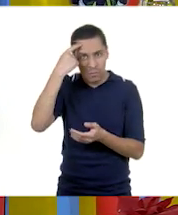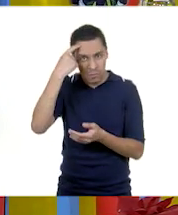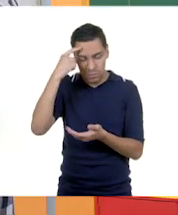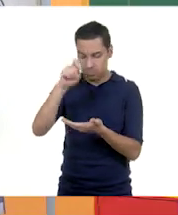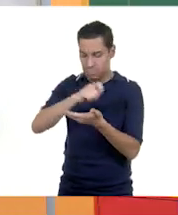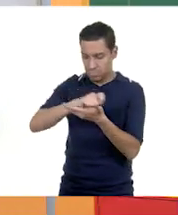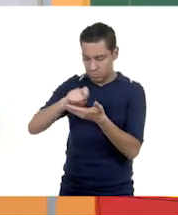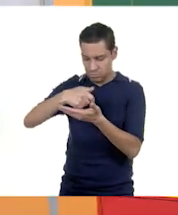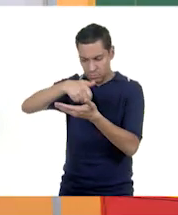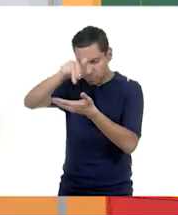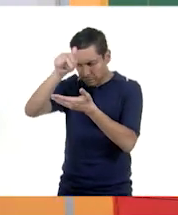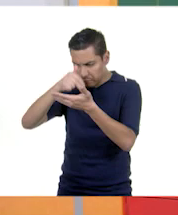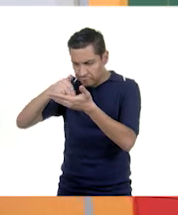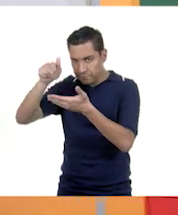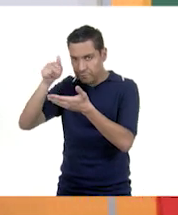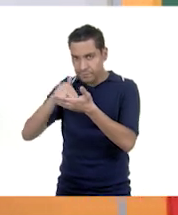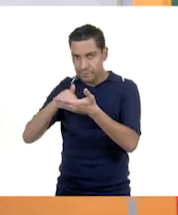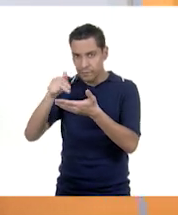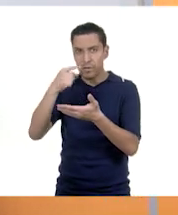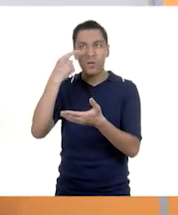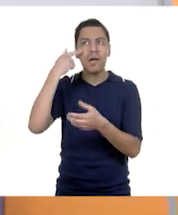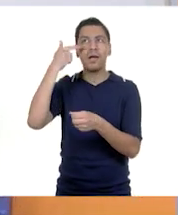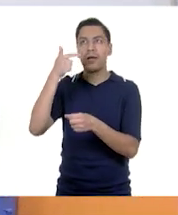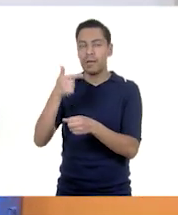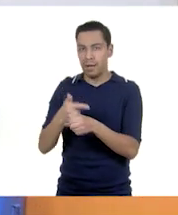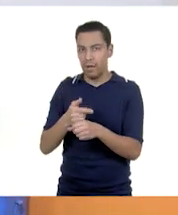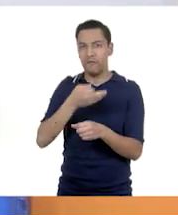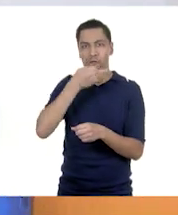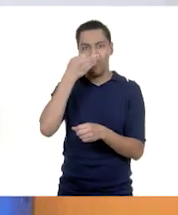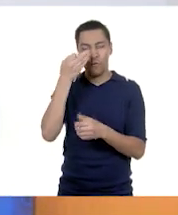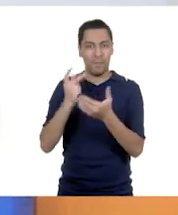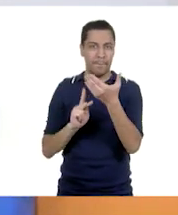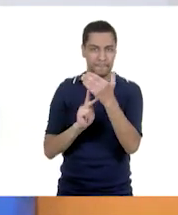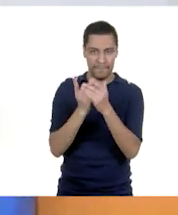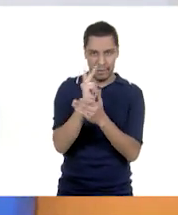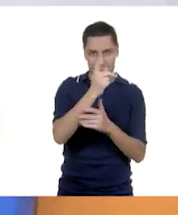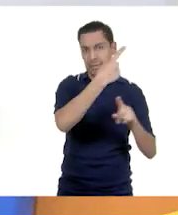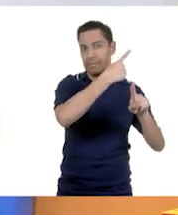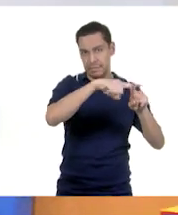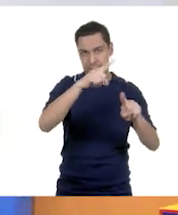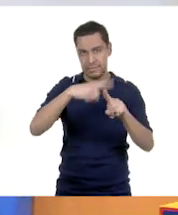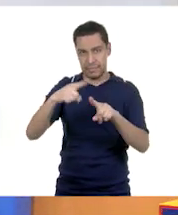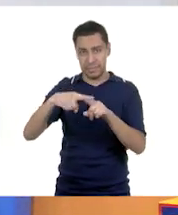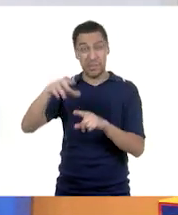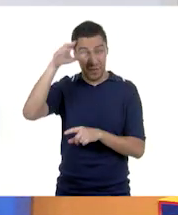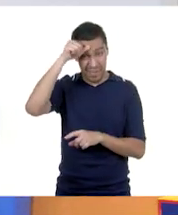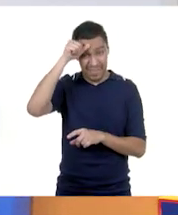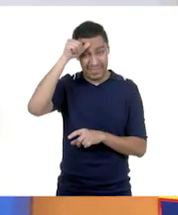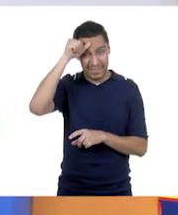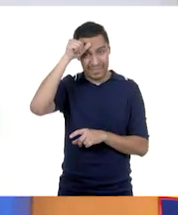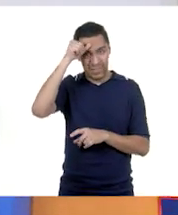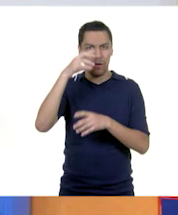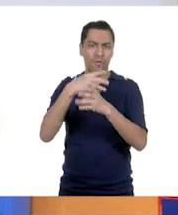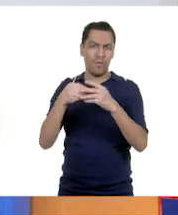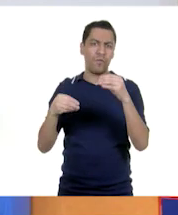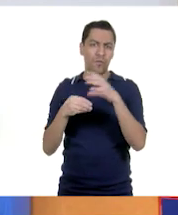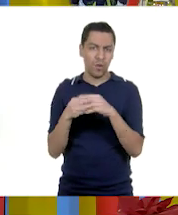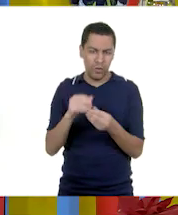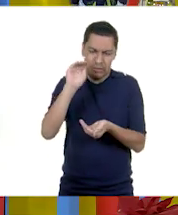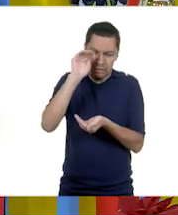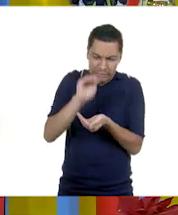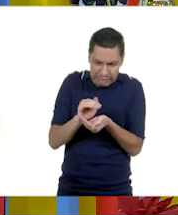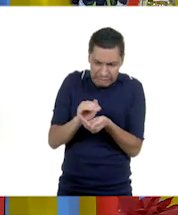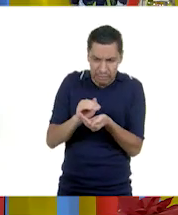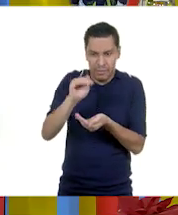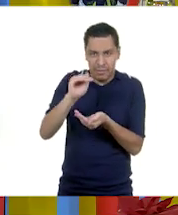lo vayan las proporciones cuidando para darnos cuenta entonces cuál es el tamaño de cada una. Pues sí, tienes cuáles son chicas, cuáles son medianas o